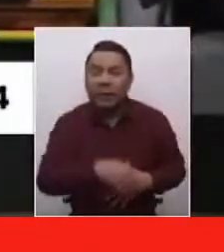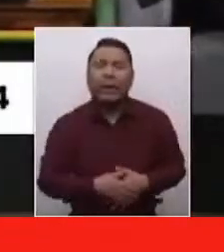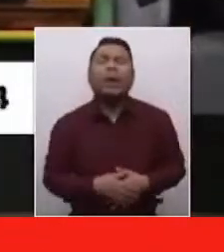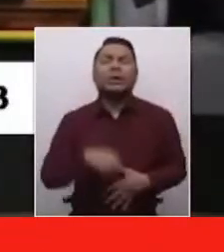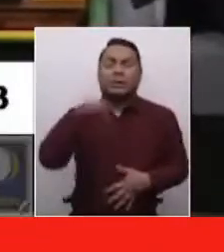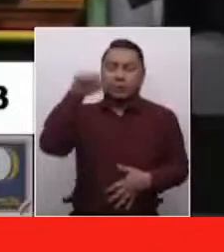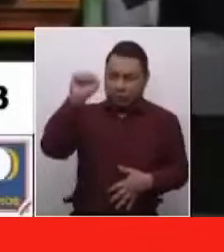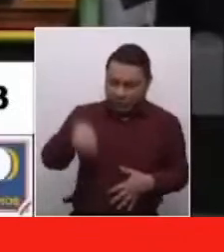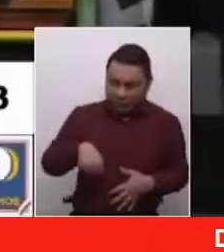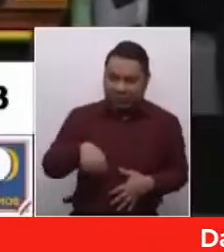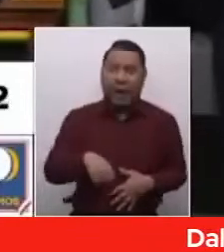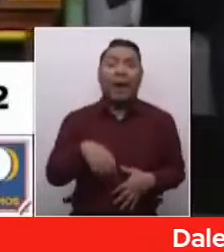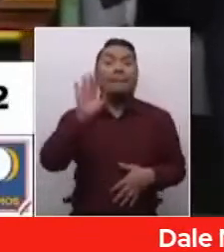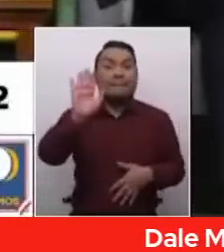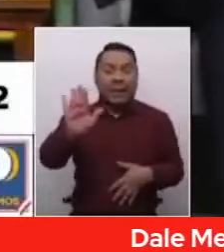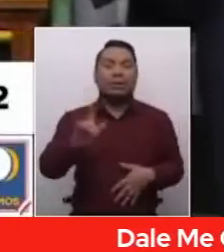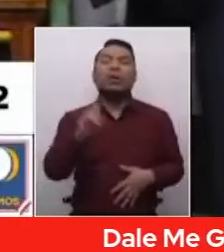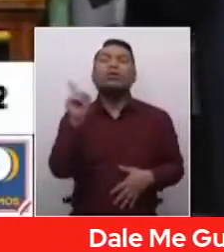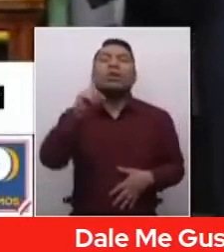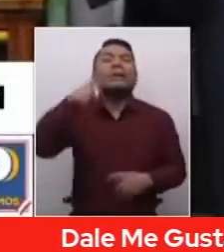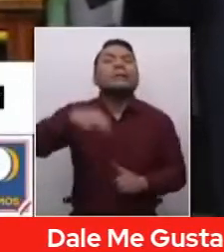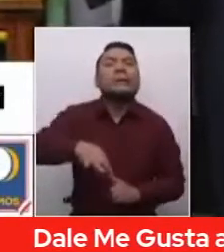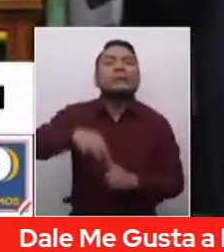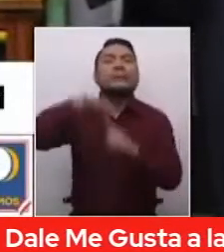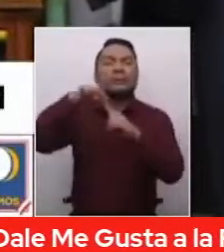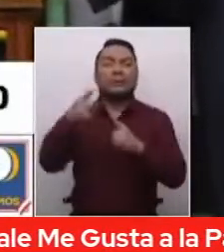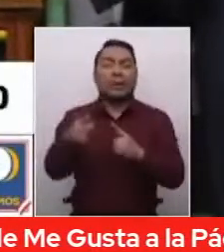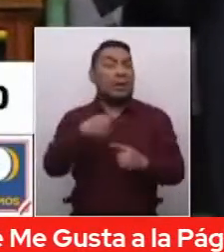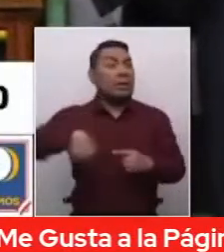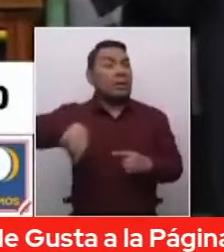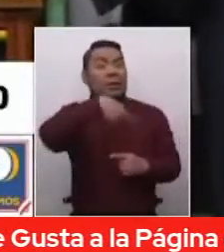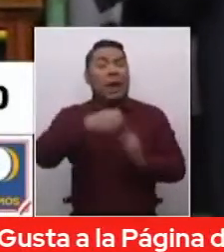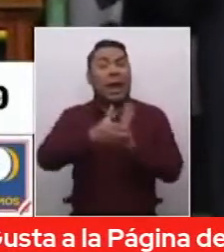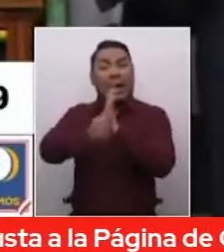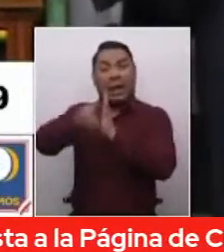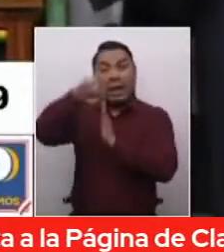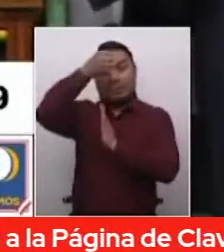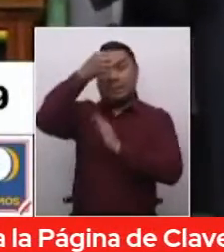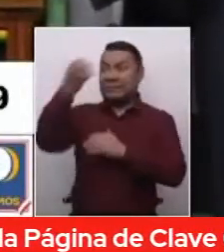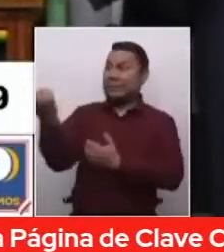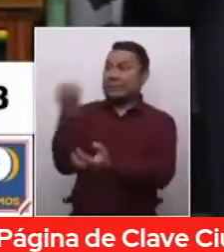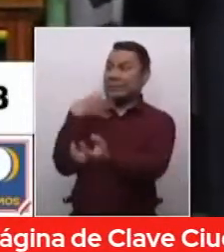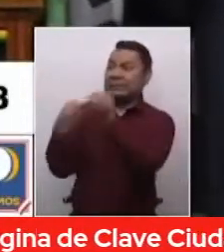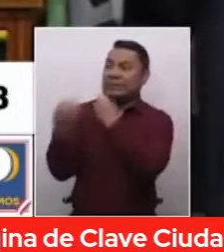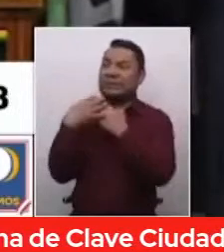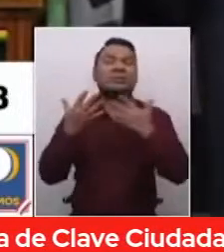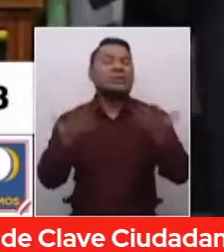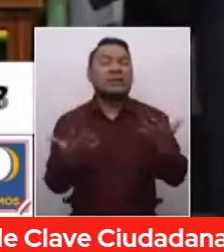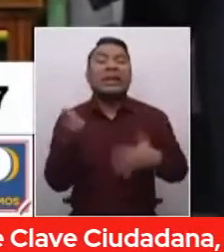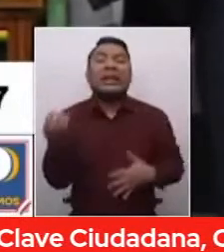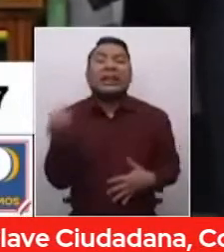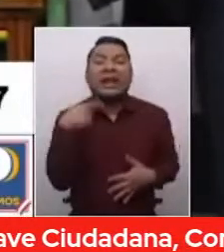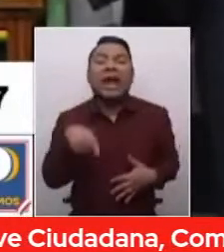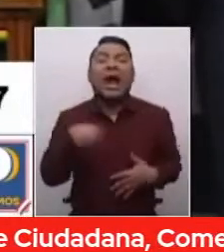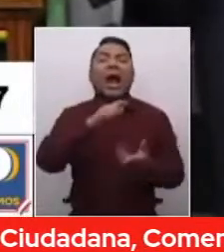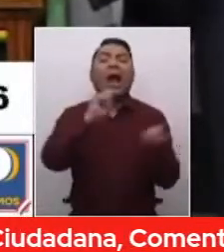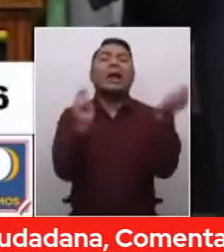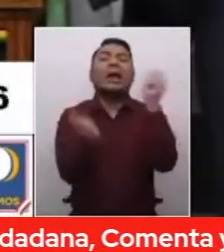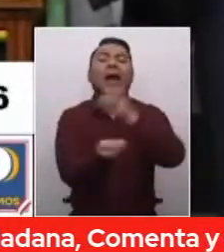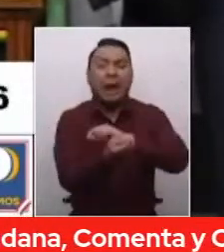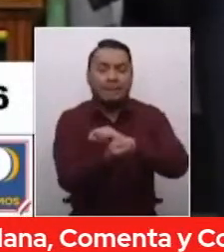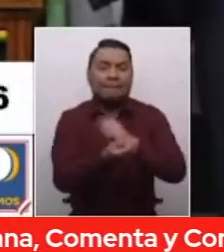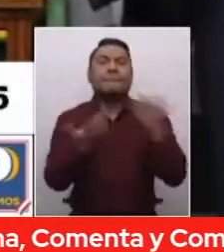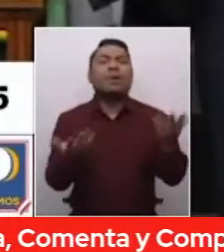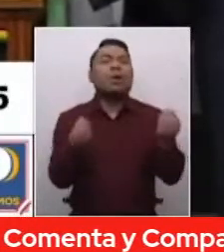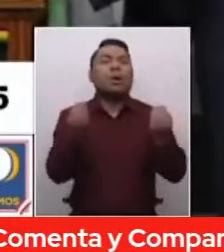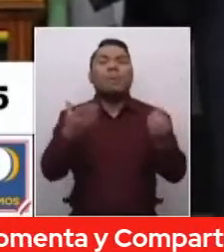necesariamente en vías peatonales, porque lo que aconsejan todos los grandes expertos es justamente el cambio del tipo de vías